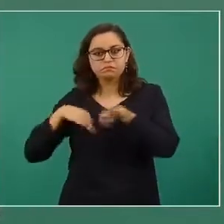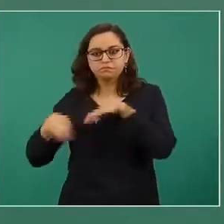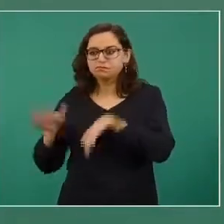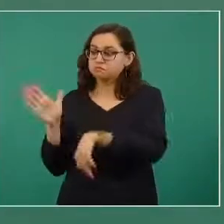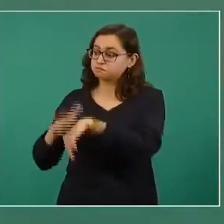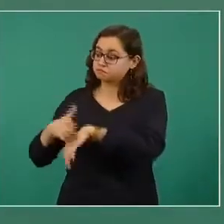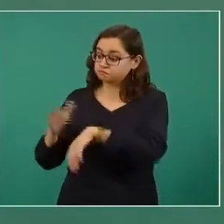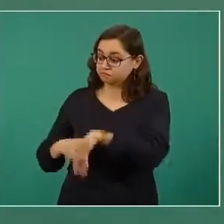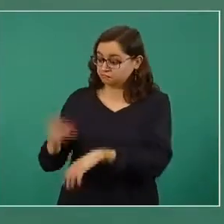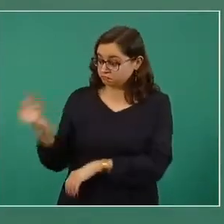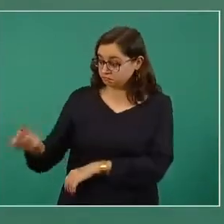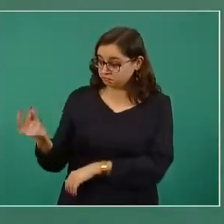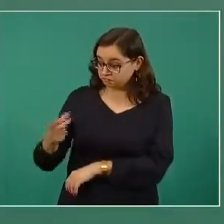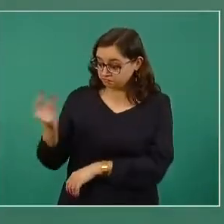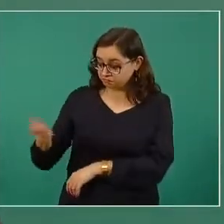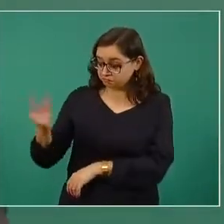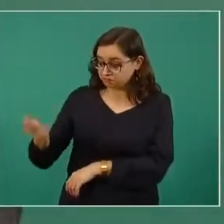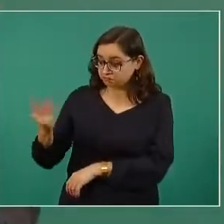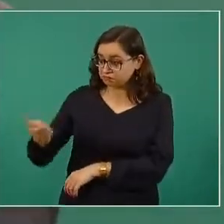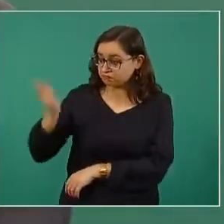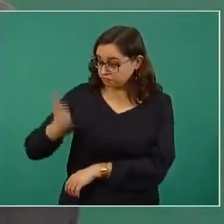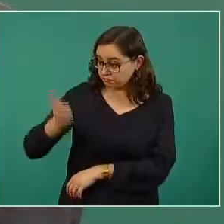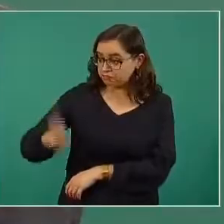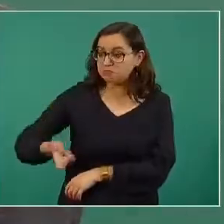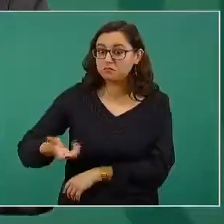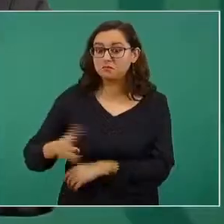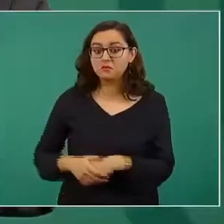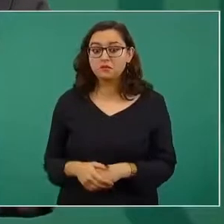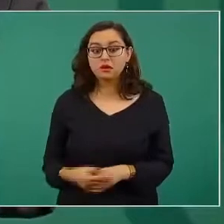y los grandes